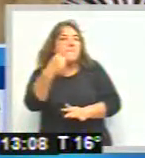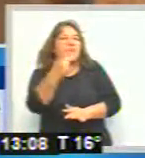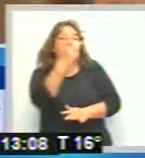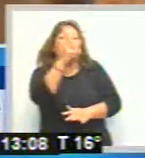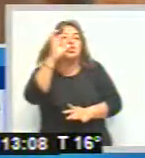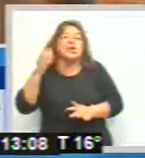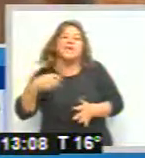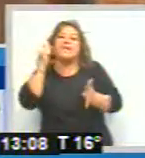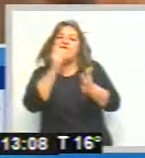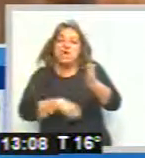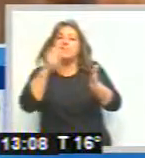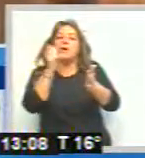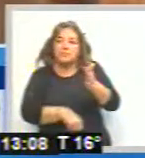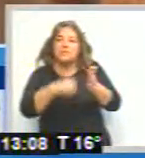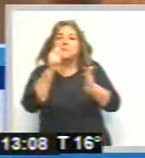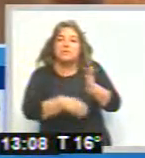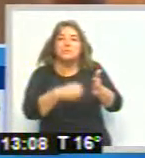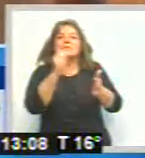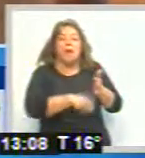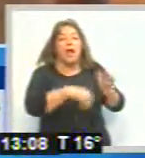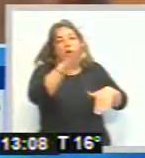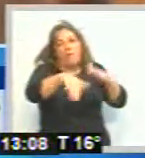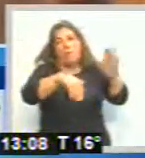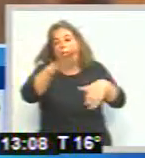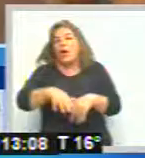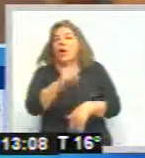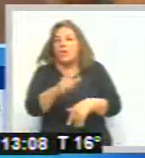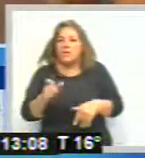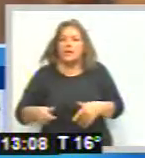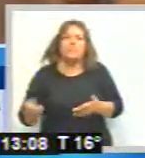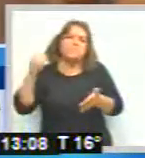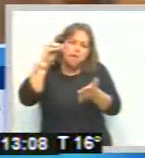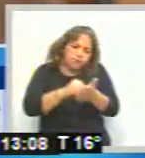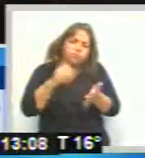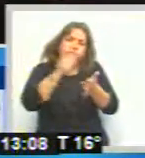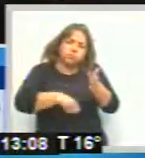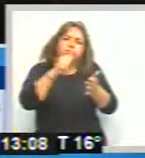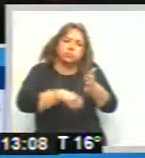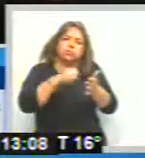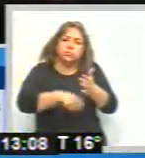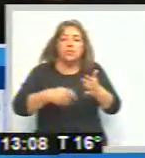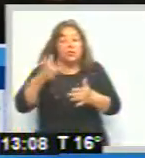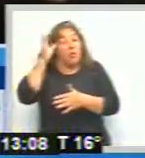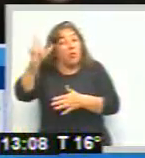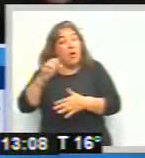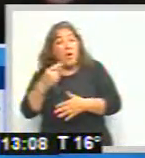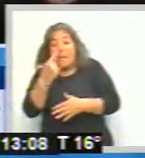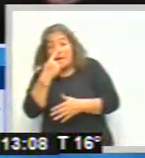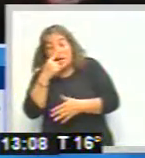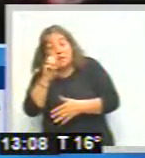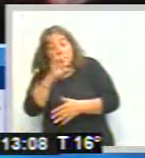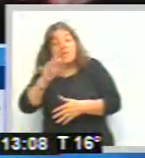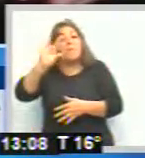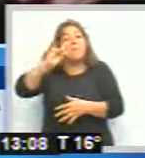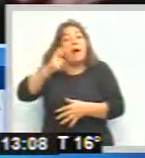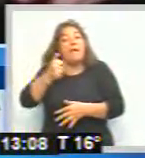desde hace mucho ya. Hemos intensificado la junta de firmas desde lo que pasó desde con Dardo y con varias,